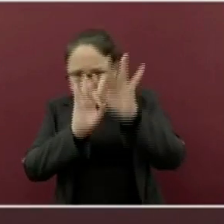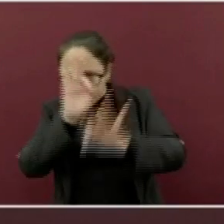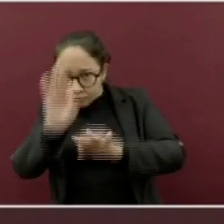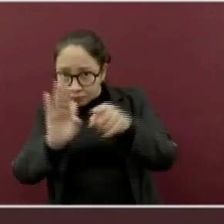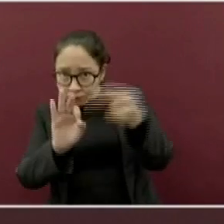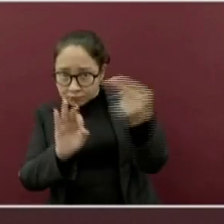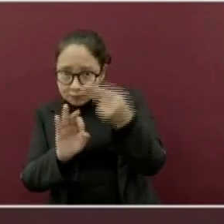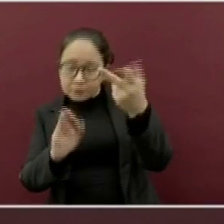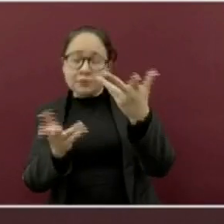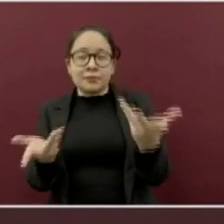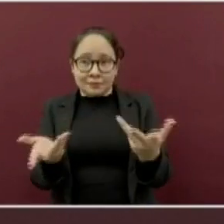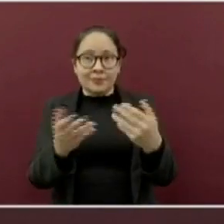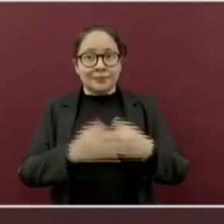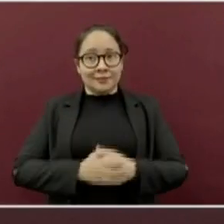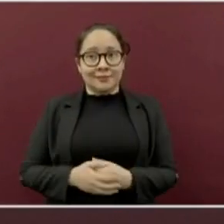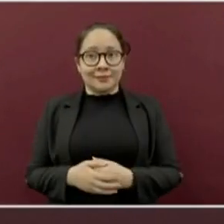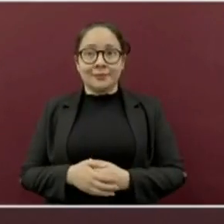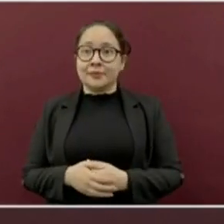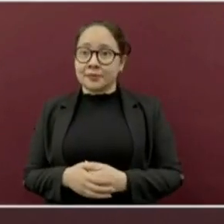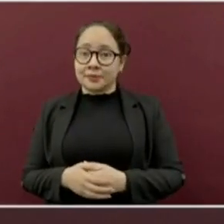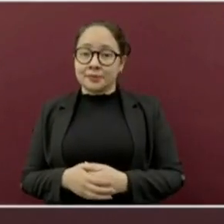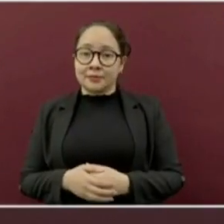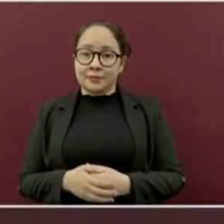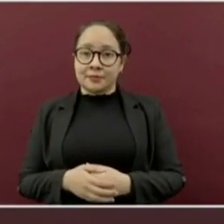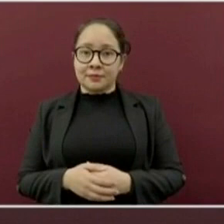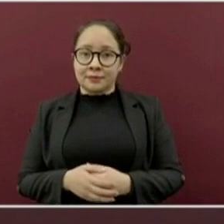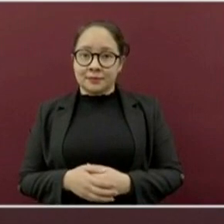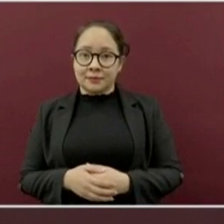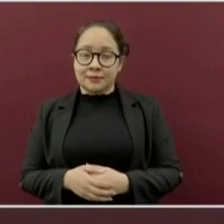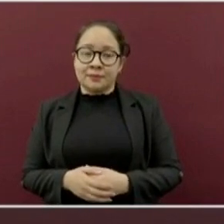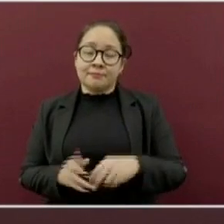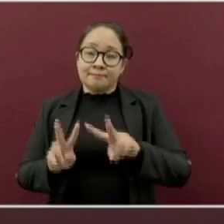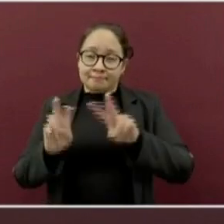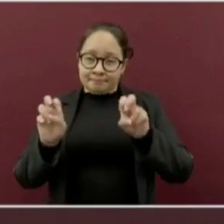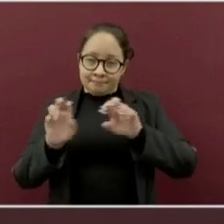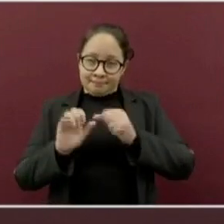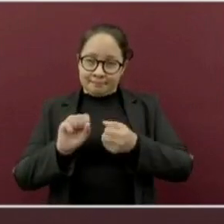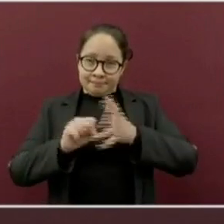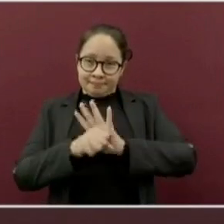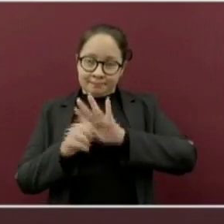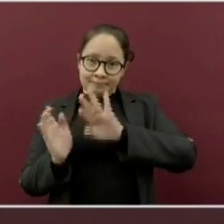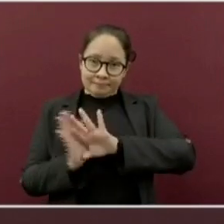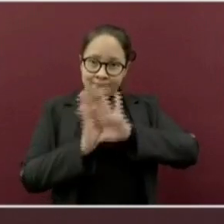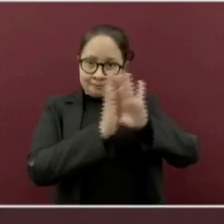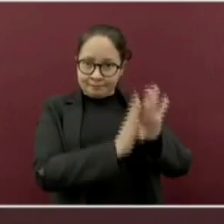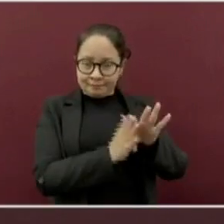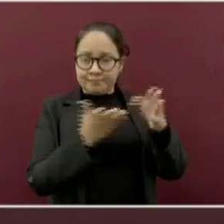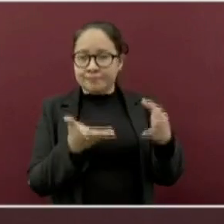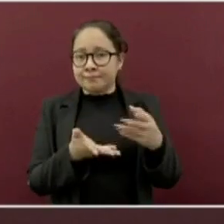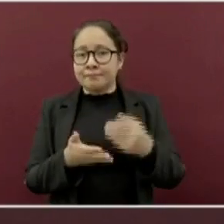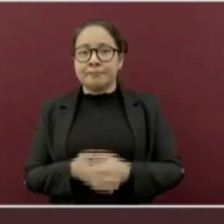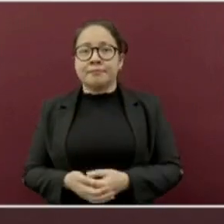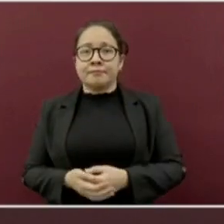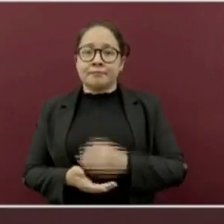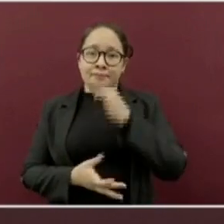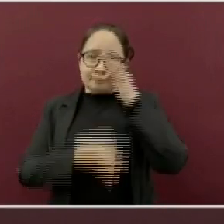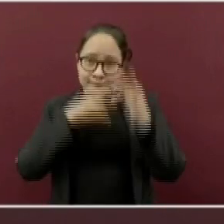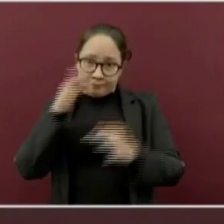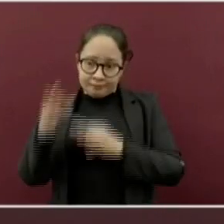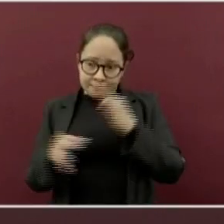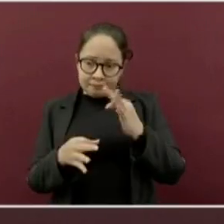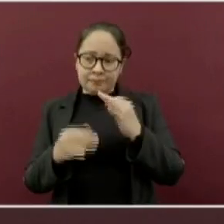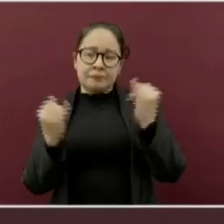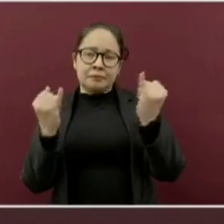lo requirieran. Y ahora, con el tema de coronavirus, quiero decirles que igualmente